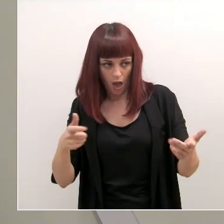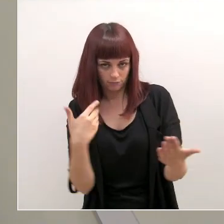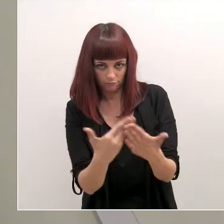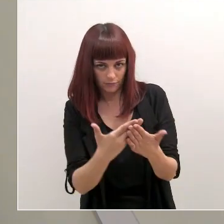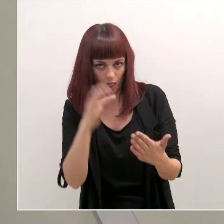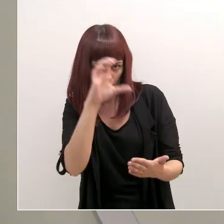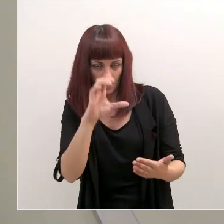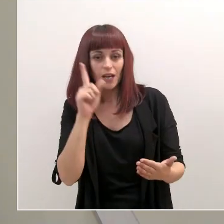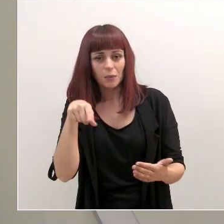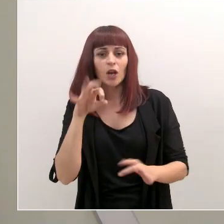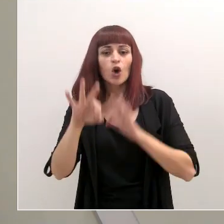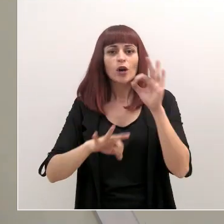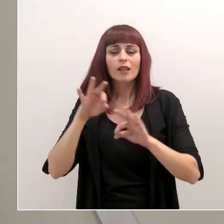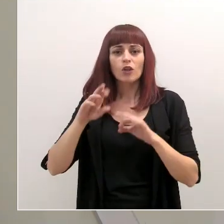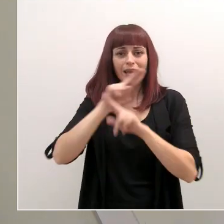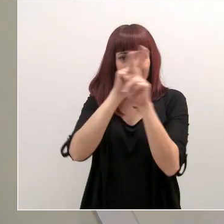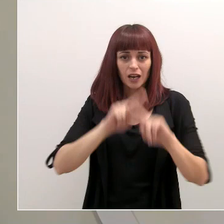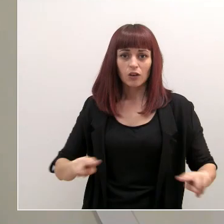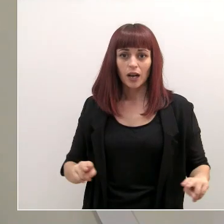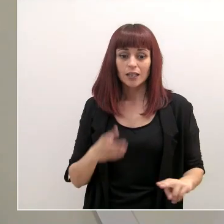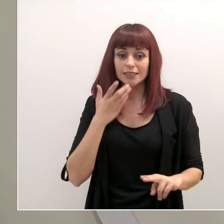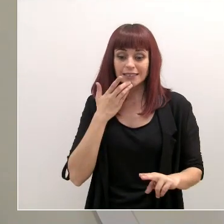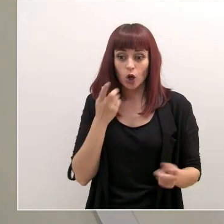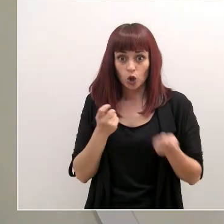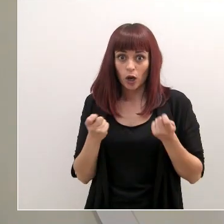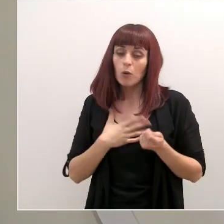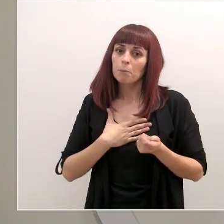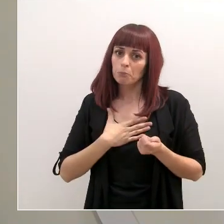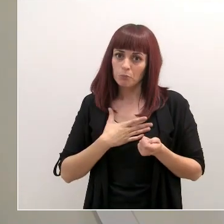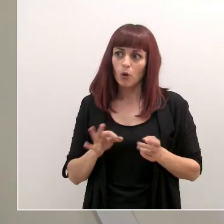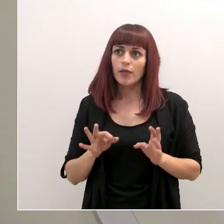y organismos internacionales, pues podamos superar con buen